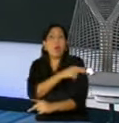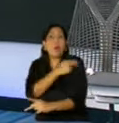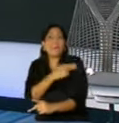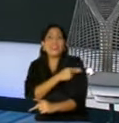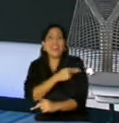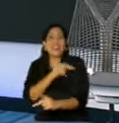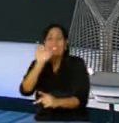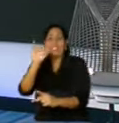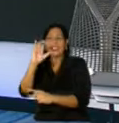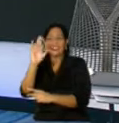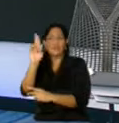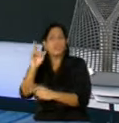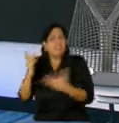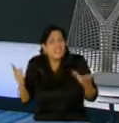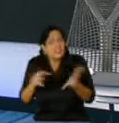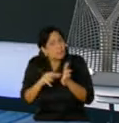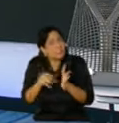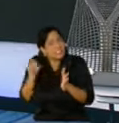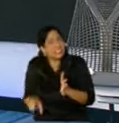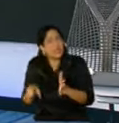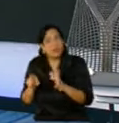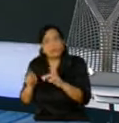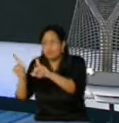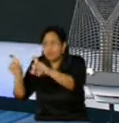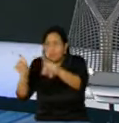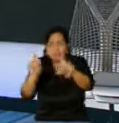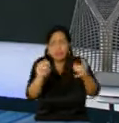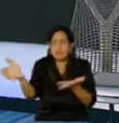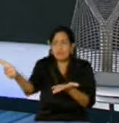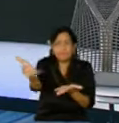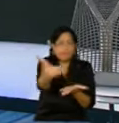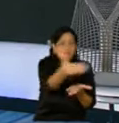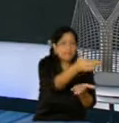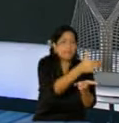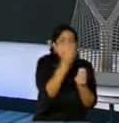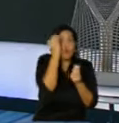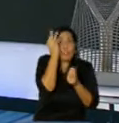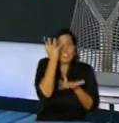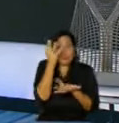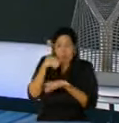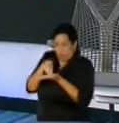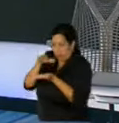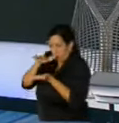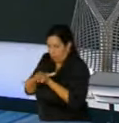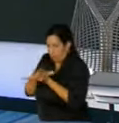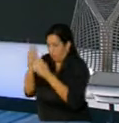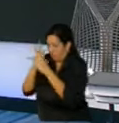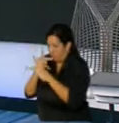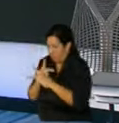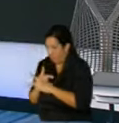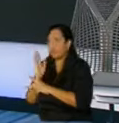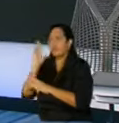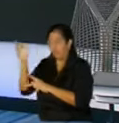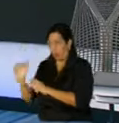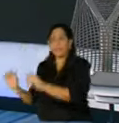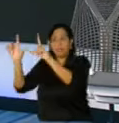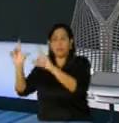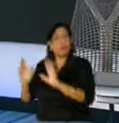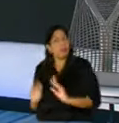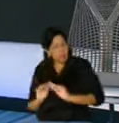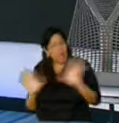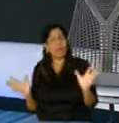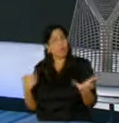y el doctor Lorenzo González están tratando de integrarlo para que el dashboard tenga esa información. Llevamos días tratando queremos llevarles